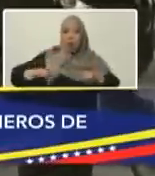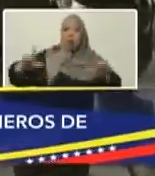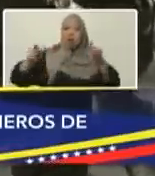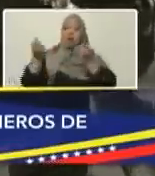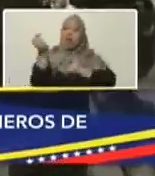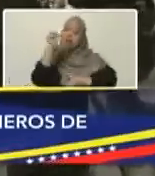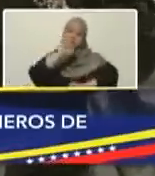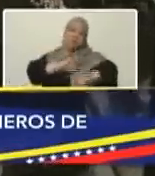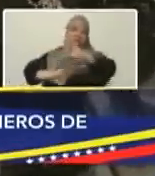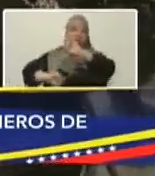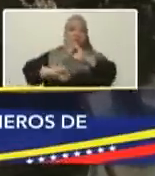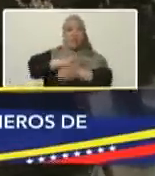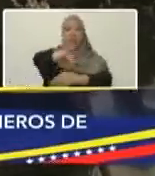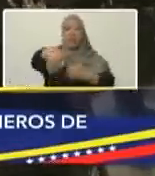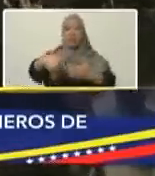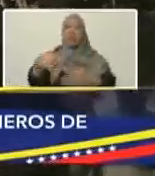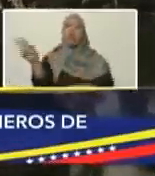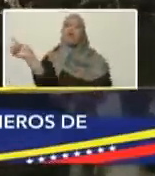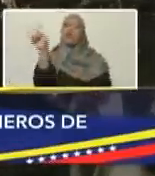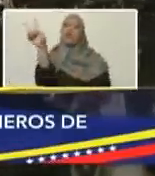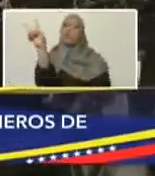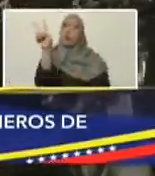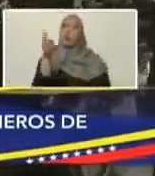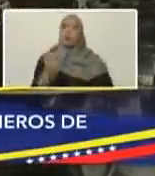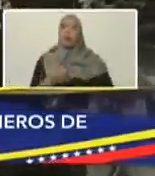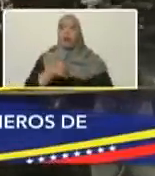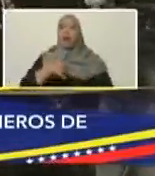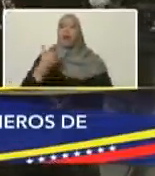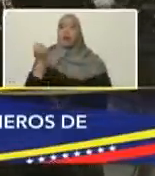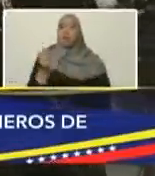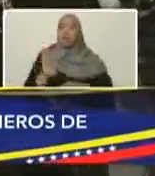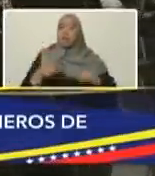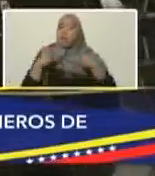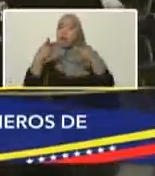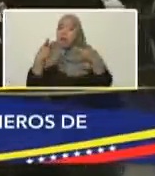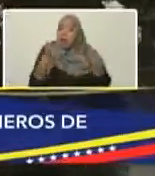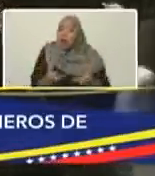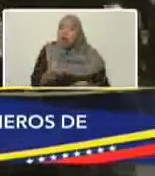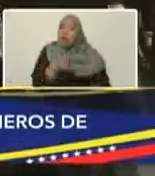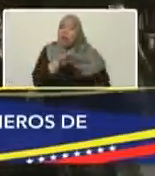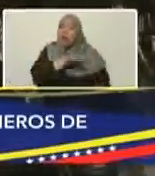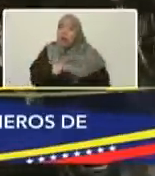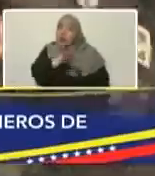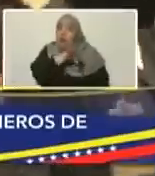defensa del territorio nacional. Este acto tiene un profundo valor patriota porque cada uno...